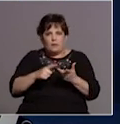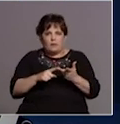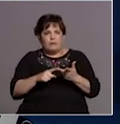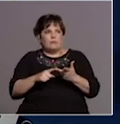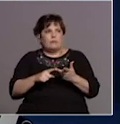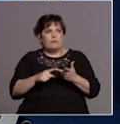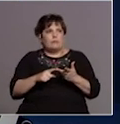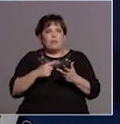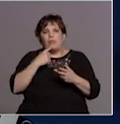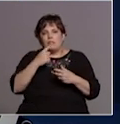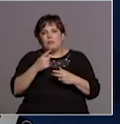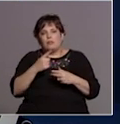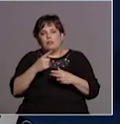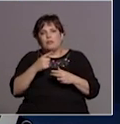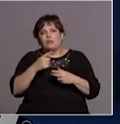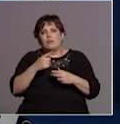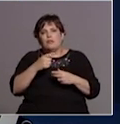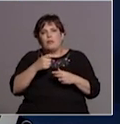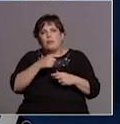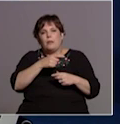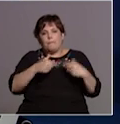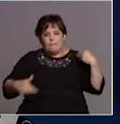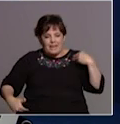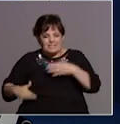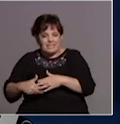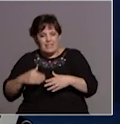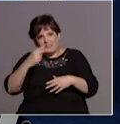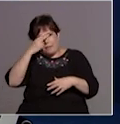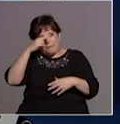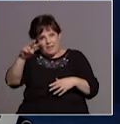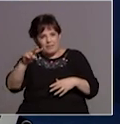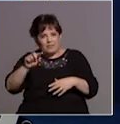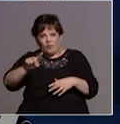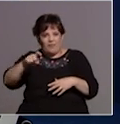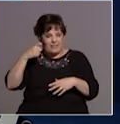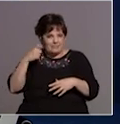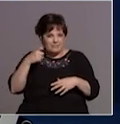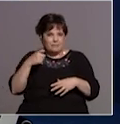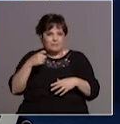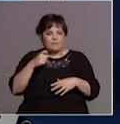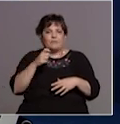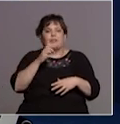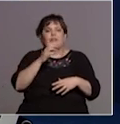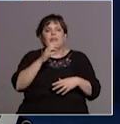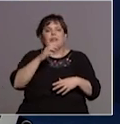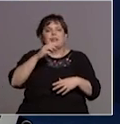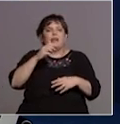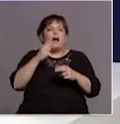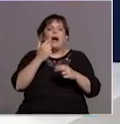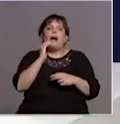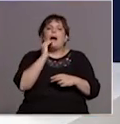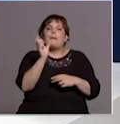bueno por ejemplo las que le ha dedicado al presidente saliente de mexico el anterior presidente de mexico a peña nieto